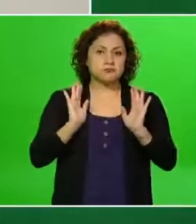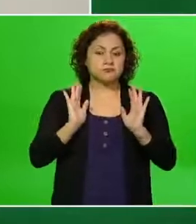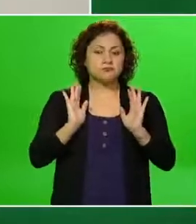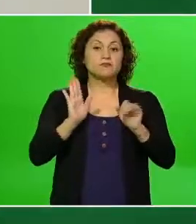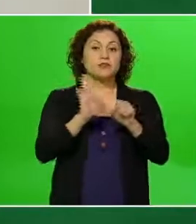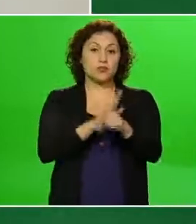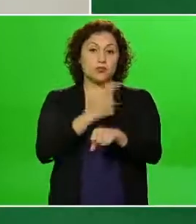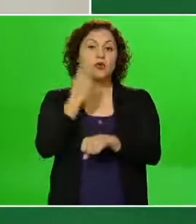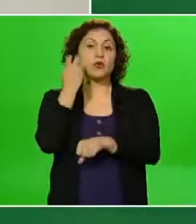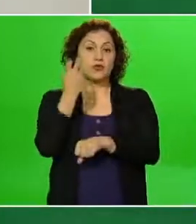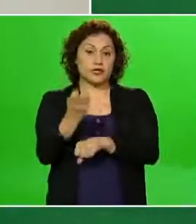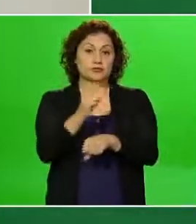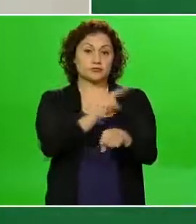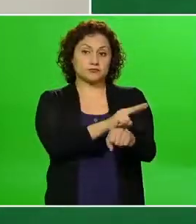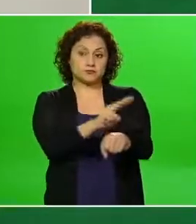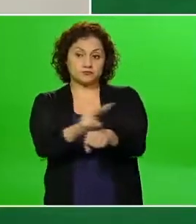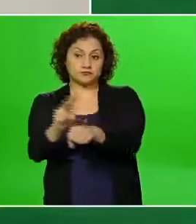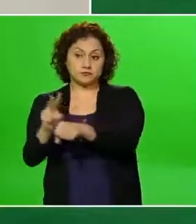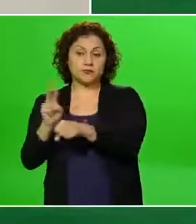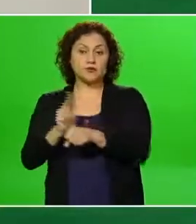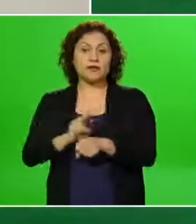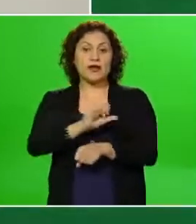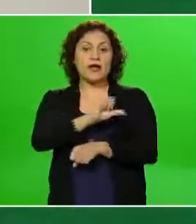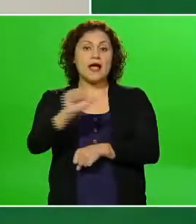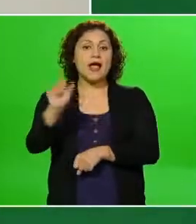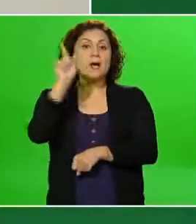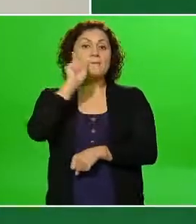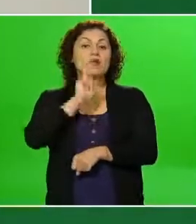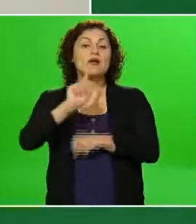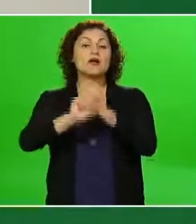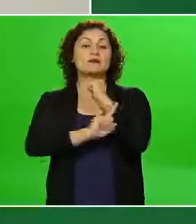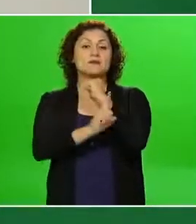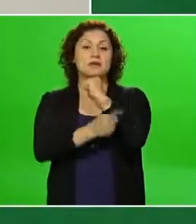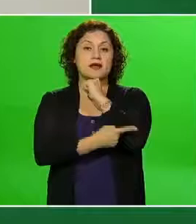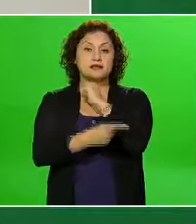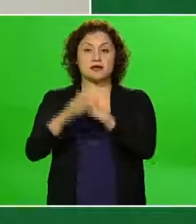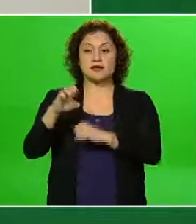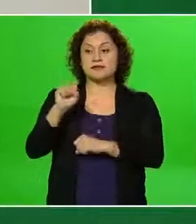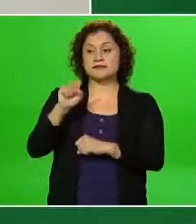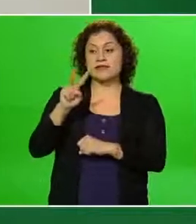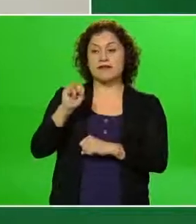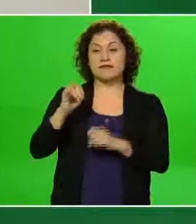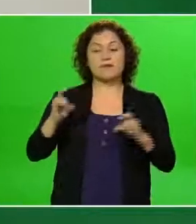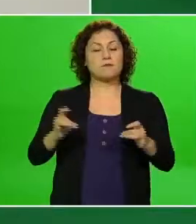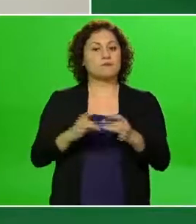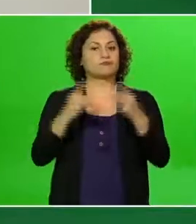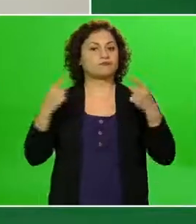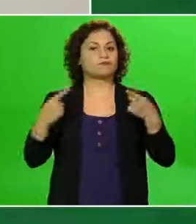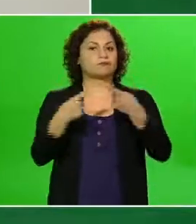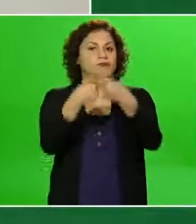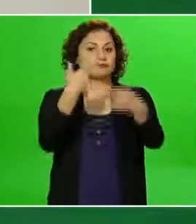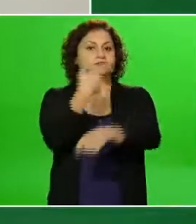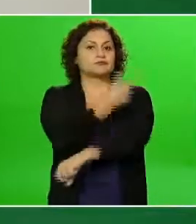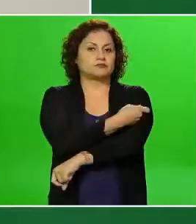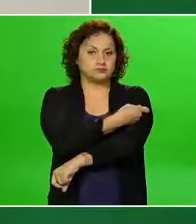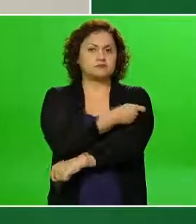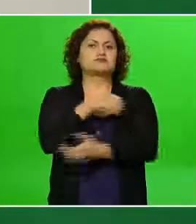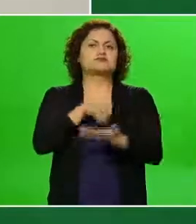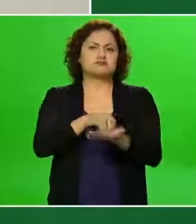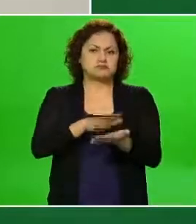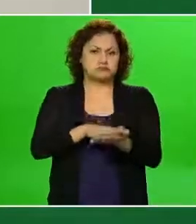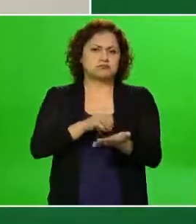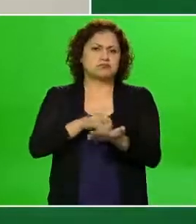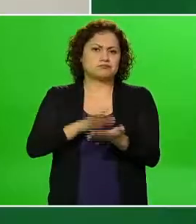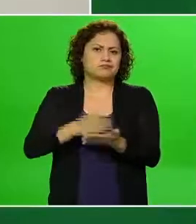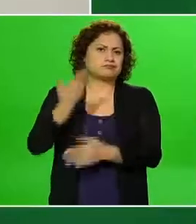la vigilancia de mujeres embarazadas con ESAVIs se está llevando a cabo precisamente desde que inició este